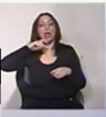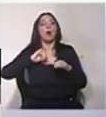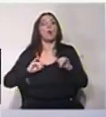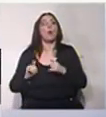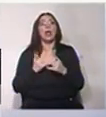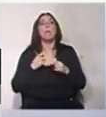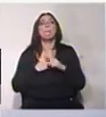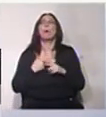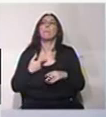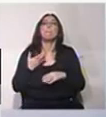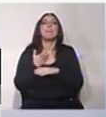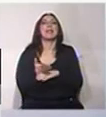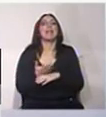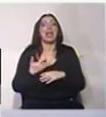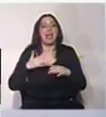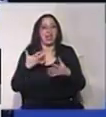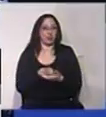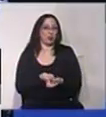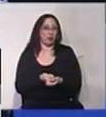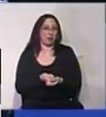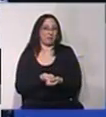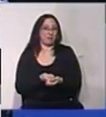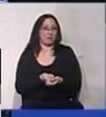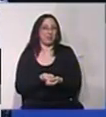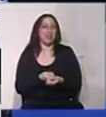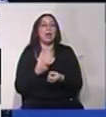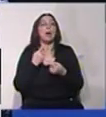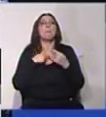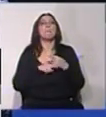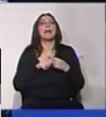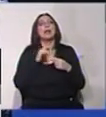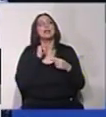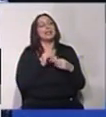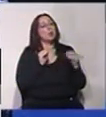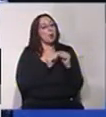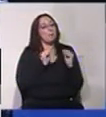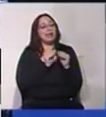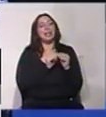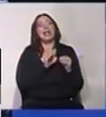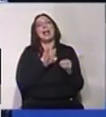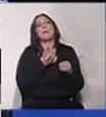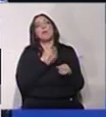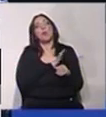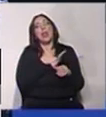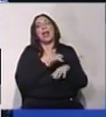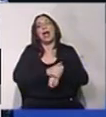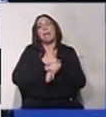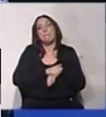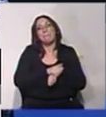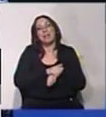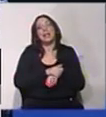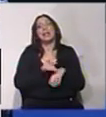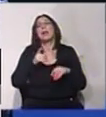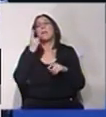pedir ayuda. Claro. Pero es cierto que generalmente son sus compañeras, mujeres o amigas las que